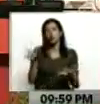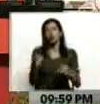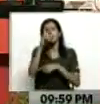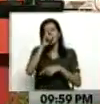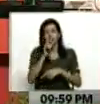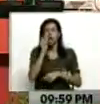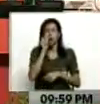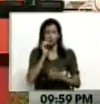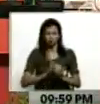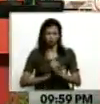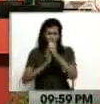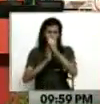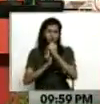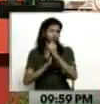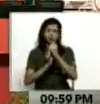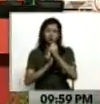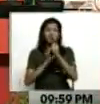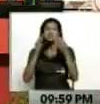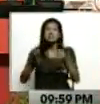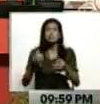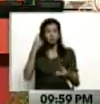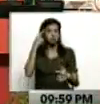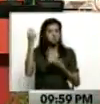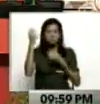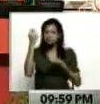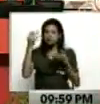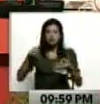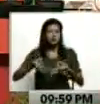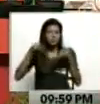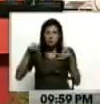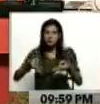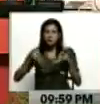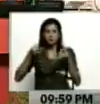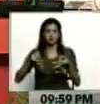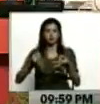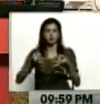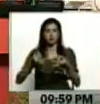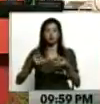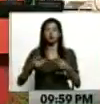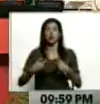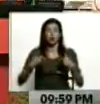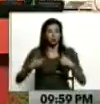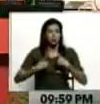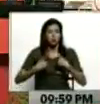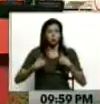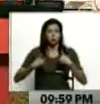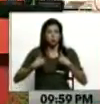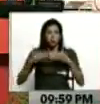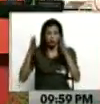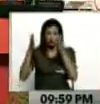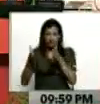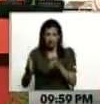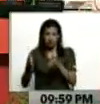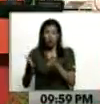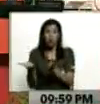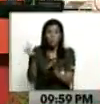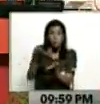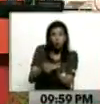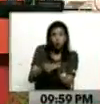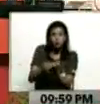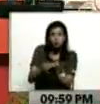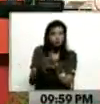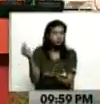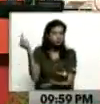6 de febrero que cumpleaños Fabricio no debemos acordarnos siempre nuestros Mártires y